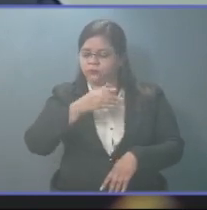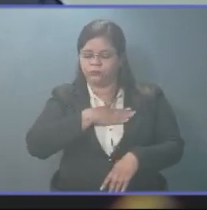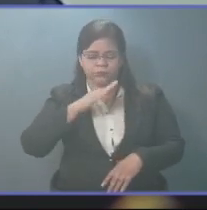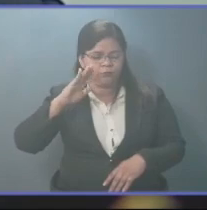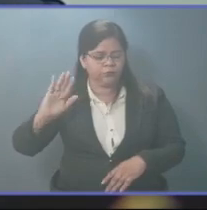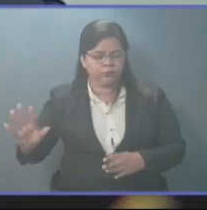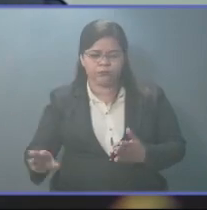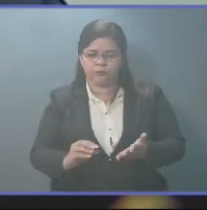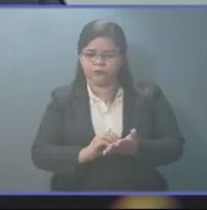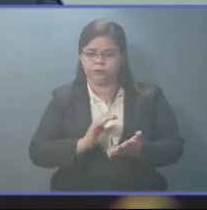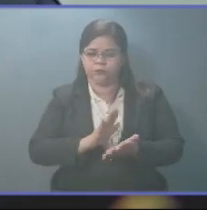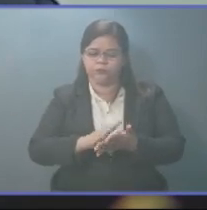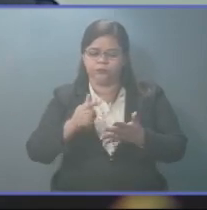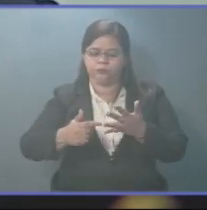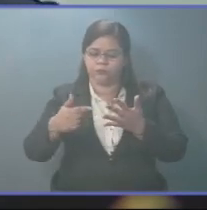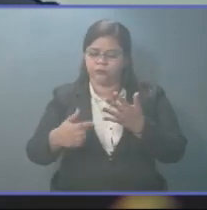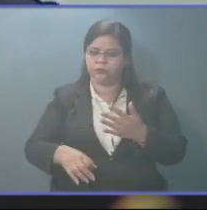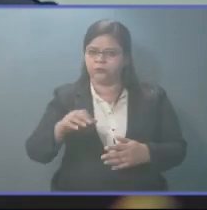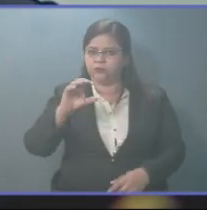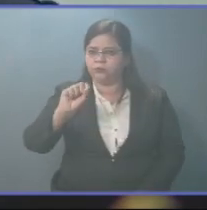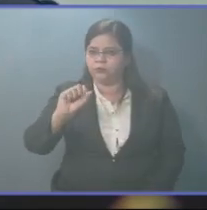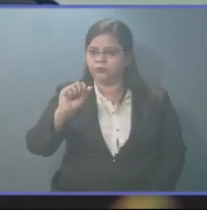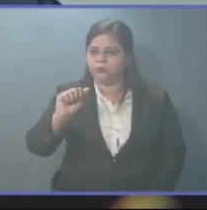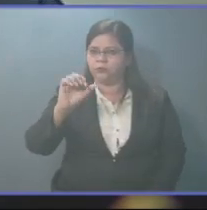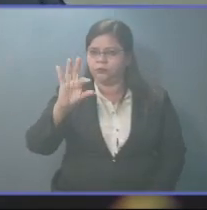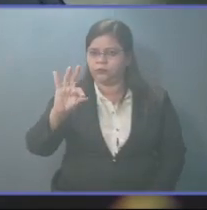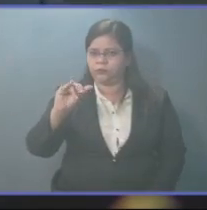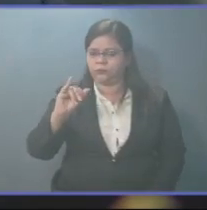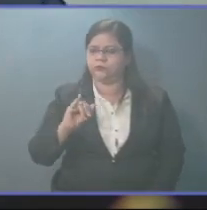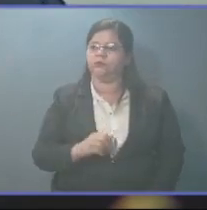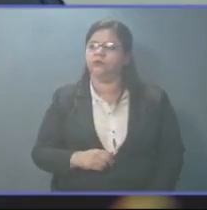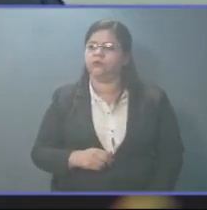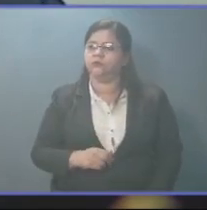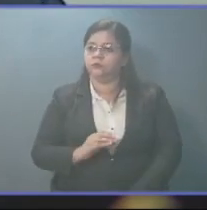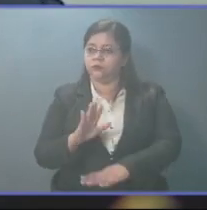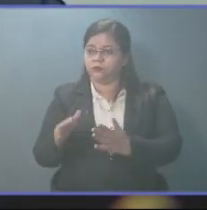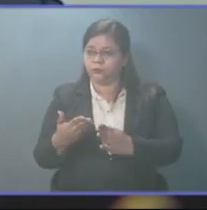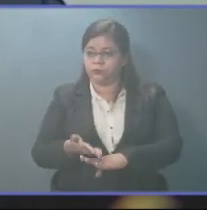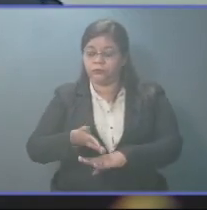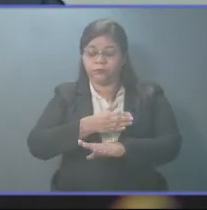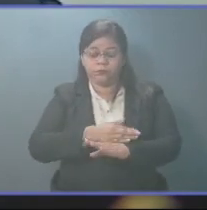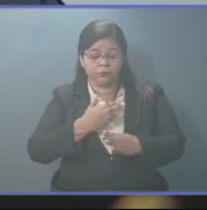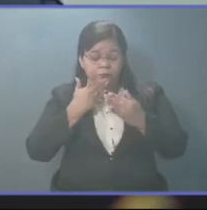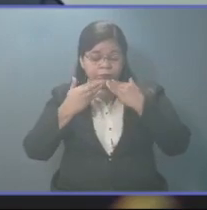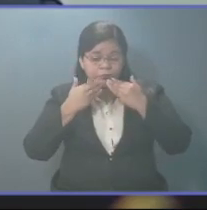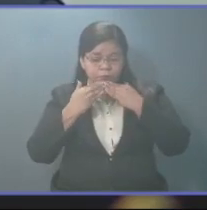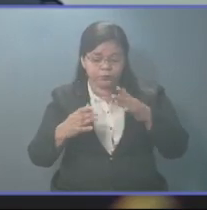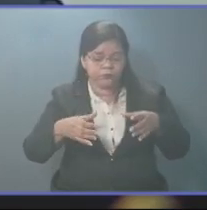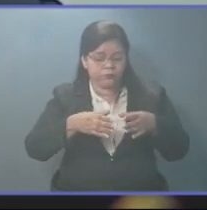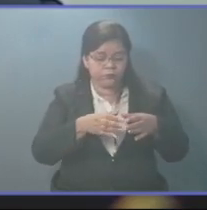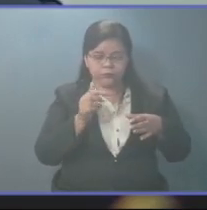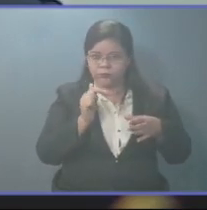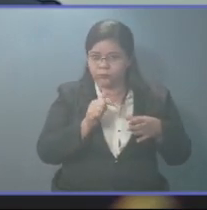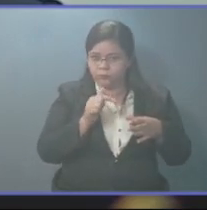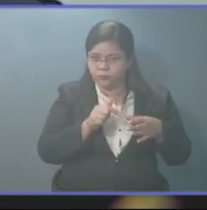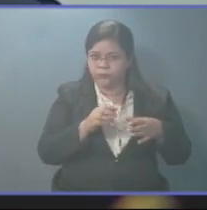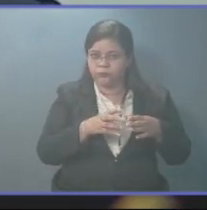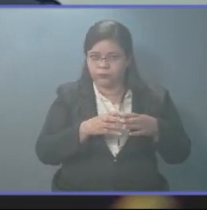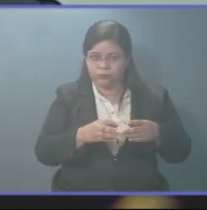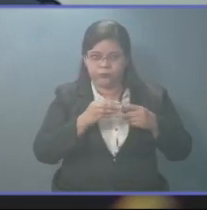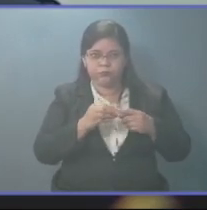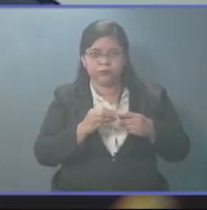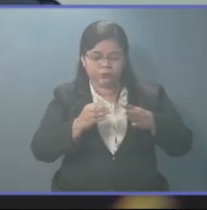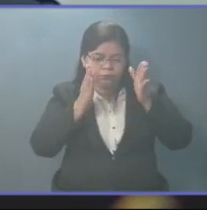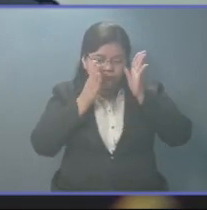lo estipulado en la ley SAP. Por lo antes expuesto, la comisión ad hoc para que estudie reformas integrales